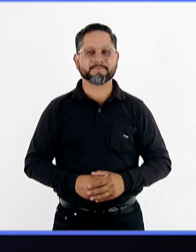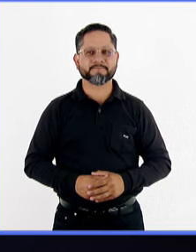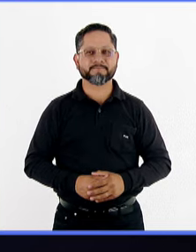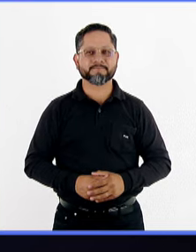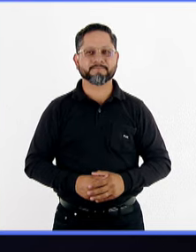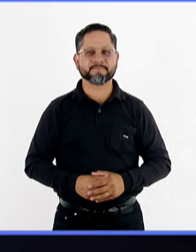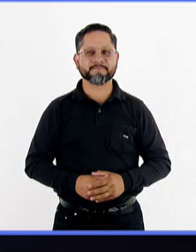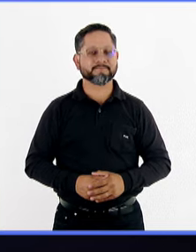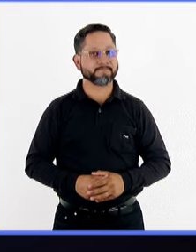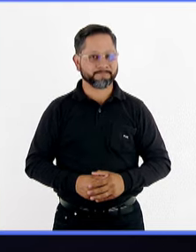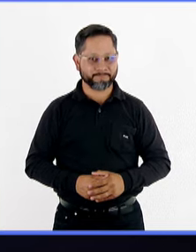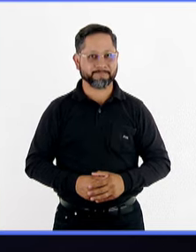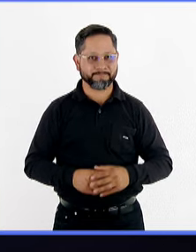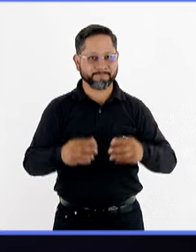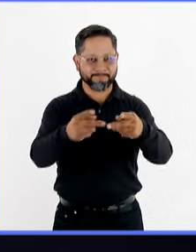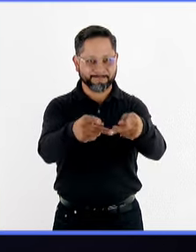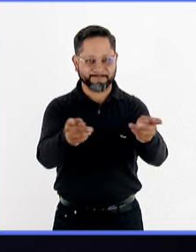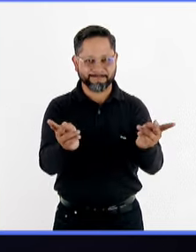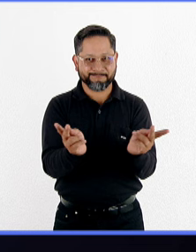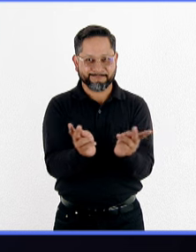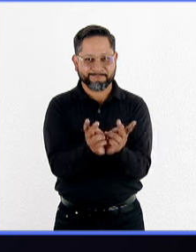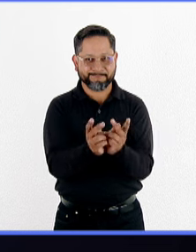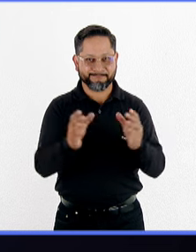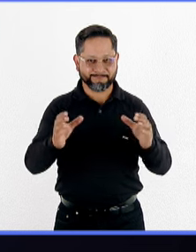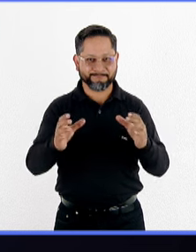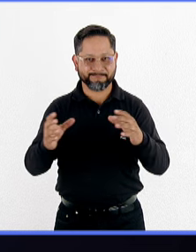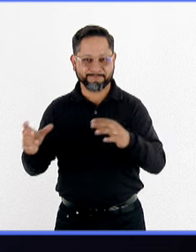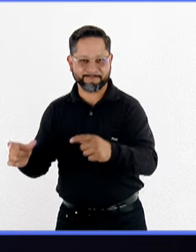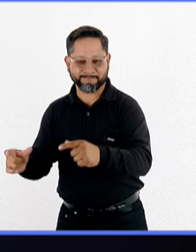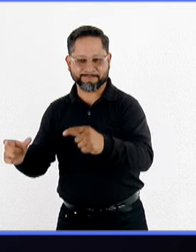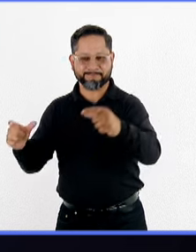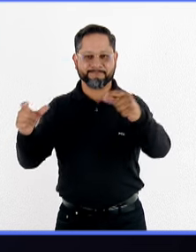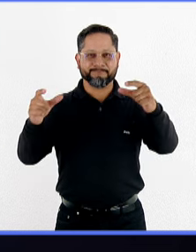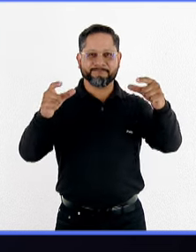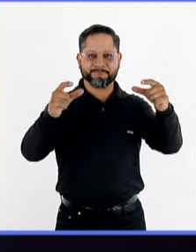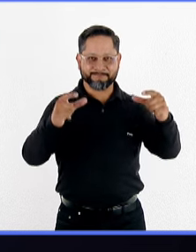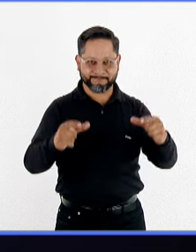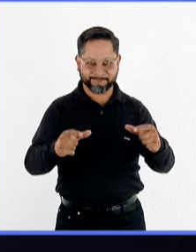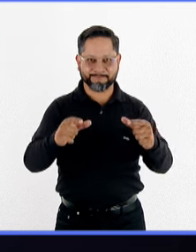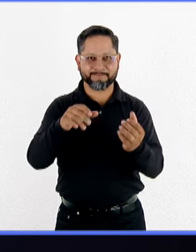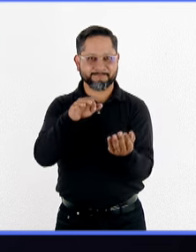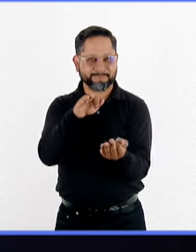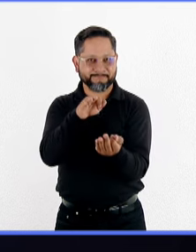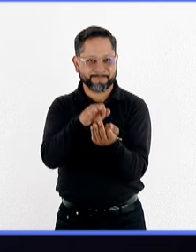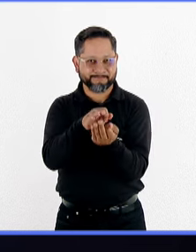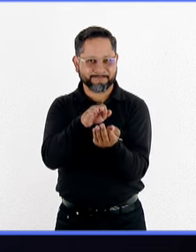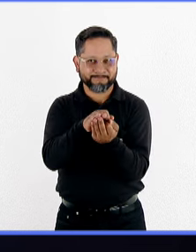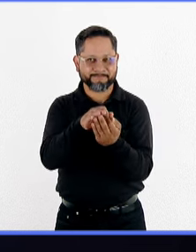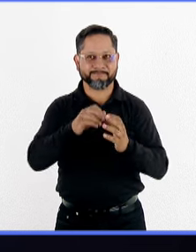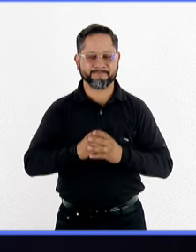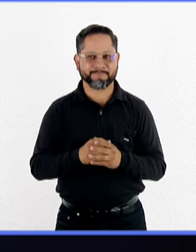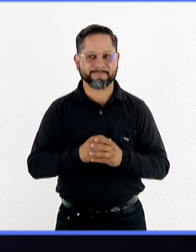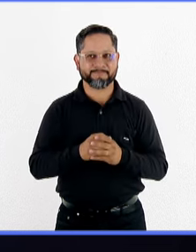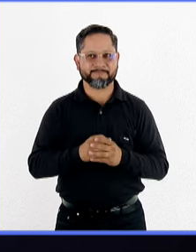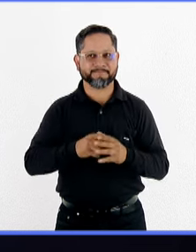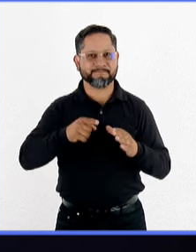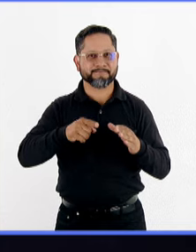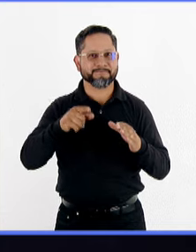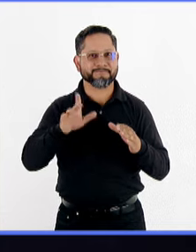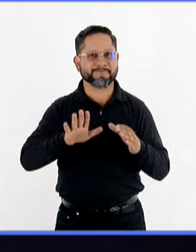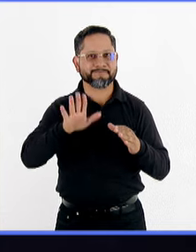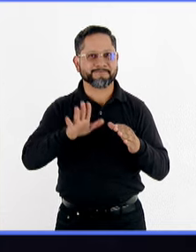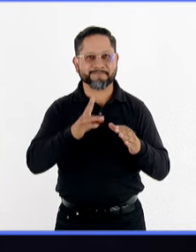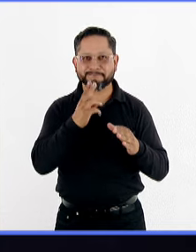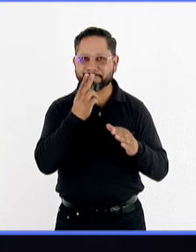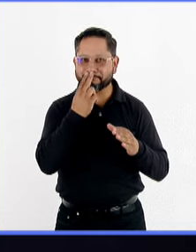Vamos a emplatar. Claro que sí. Lo hacen aquí en el restaurante Vivos. Y cuéntame, ¿este tamal sale como